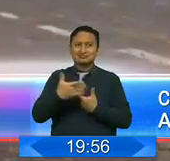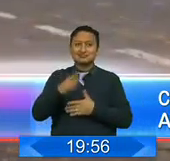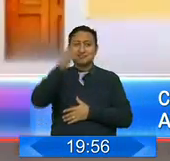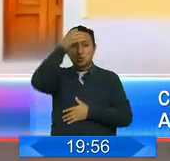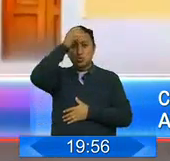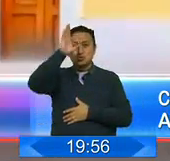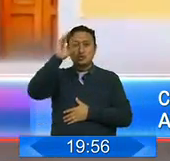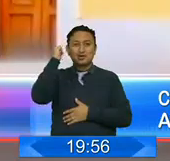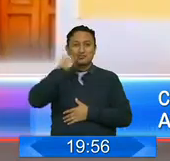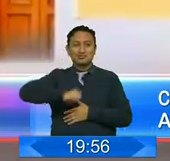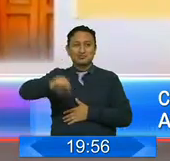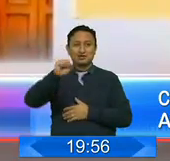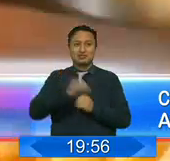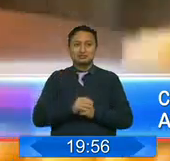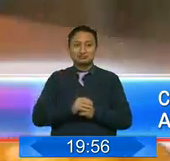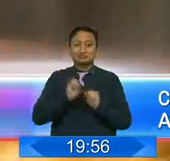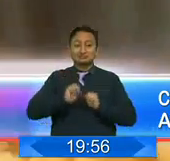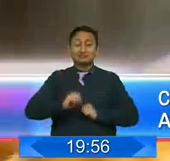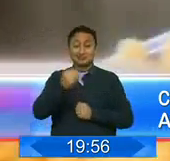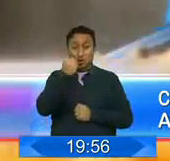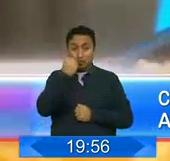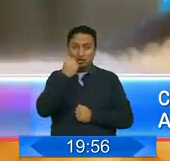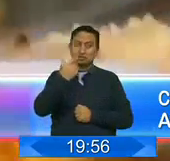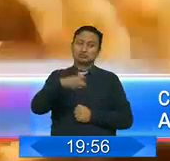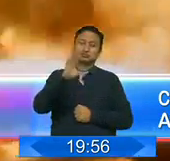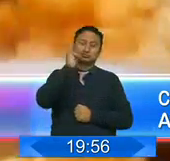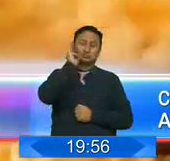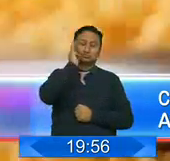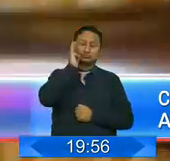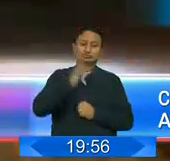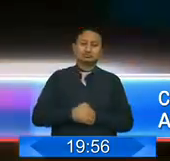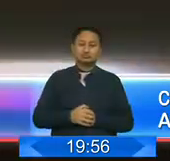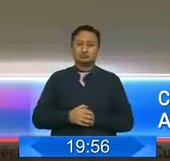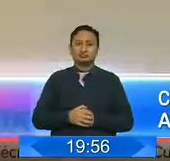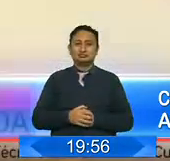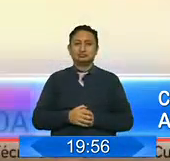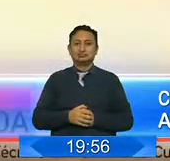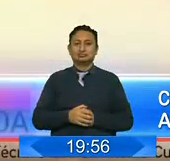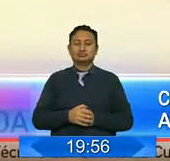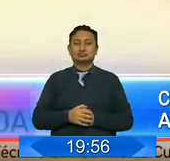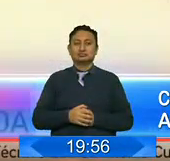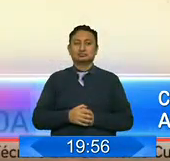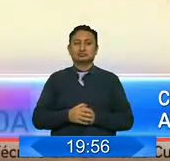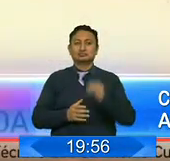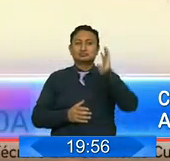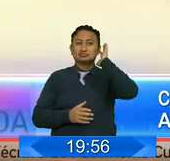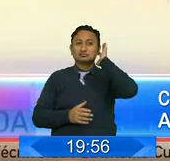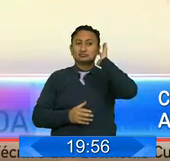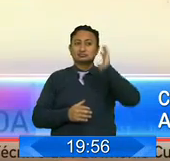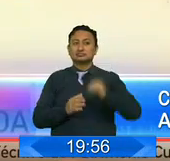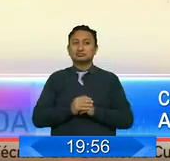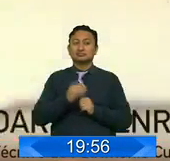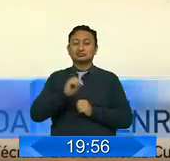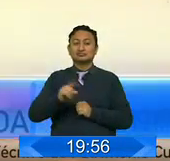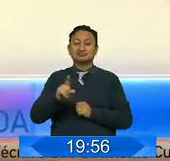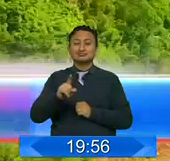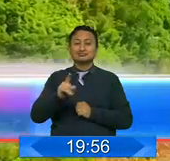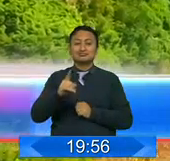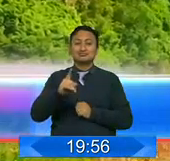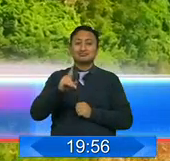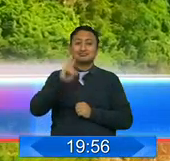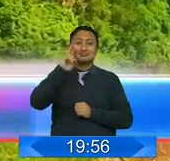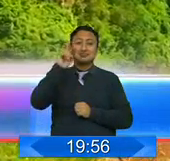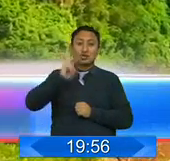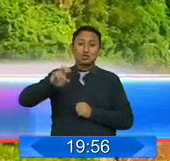cultura, aventura y deliciosa gastronomía. Porque tiene un potencial turístico de igual forma por